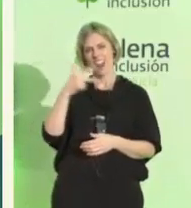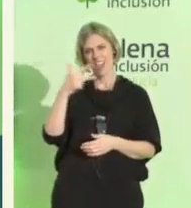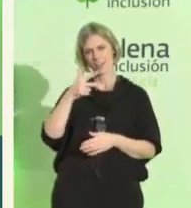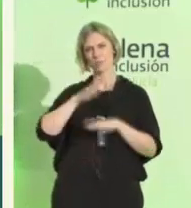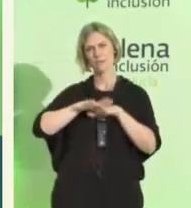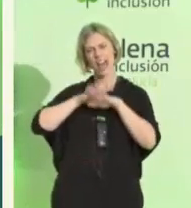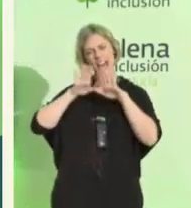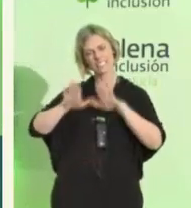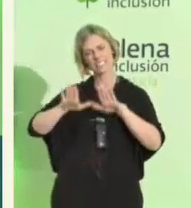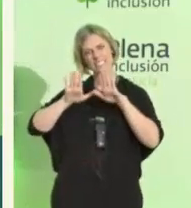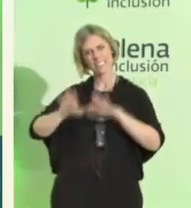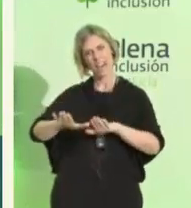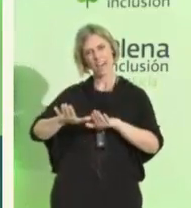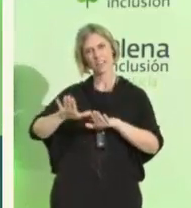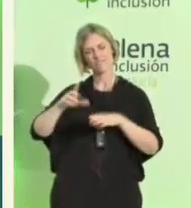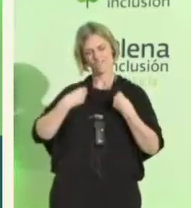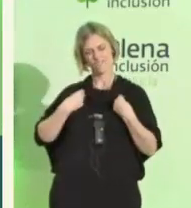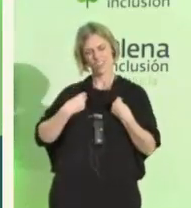mundo